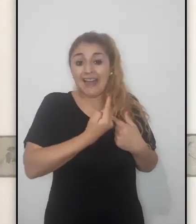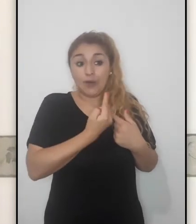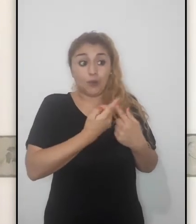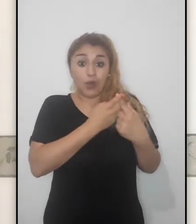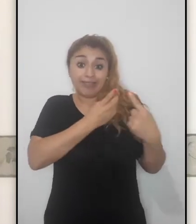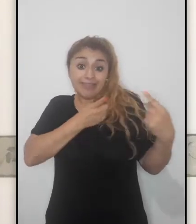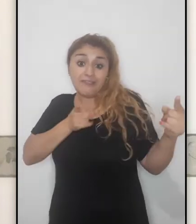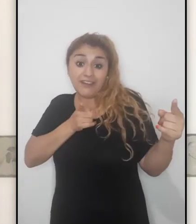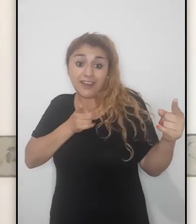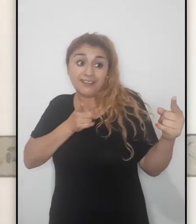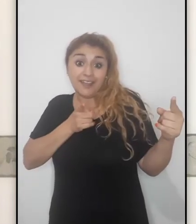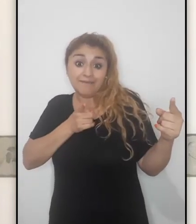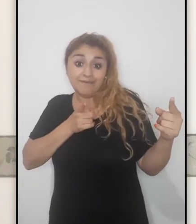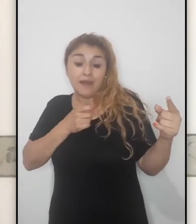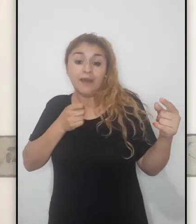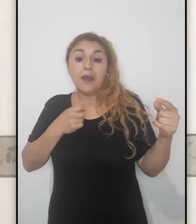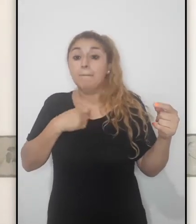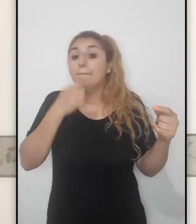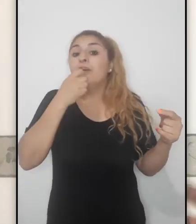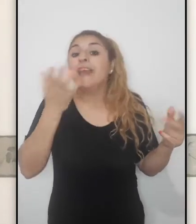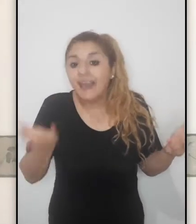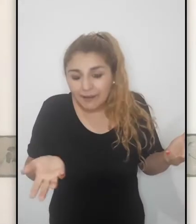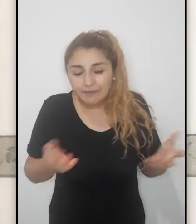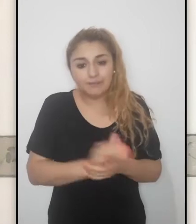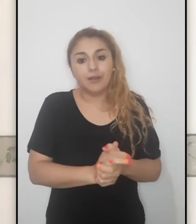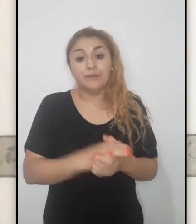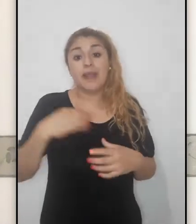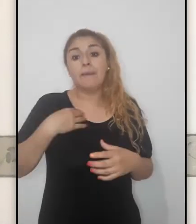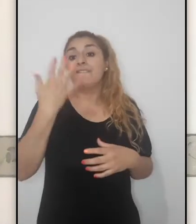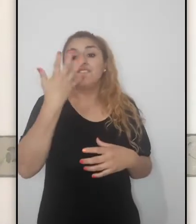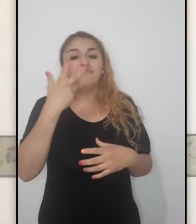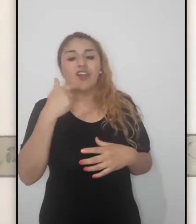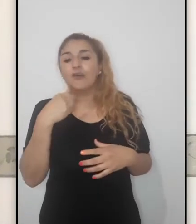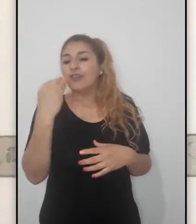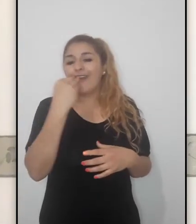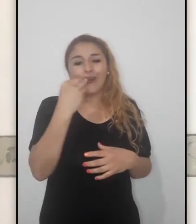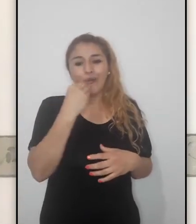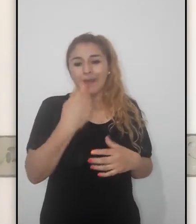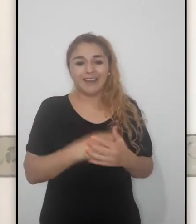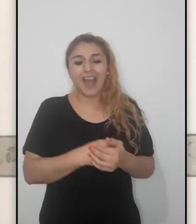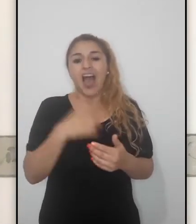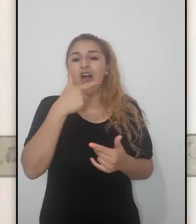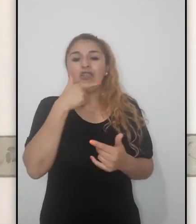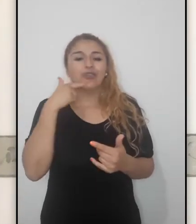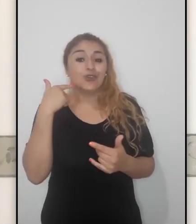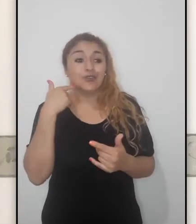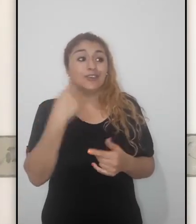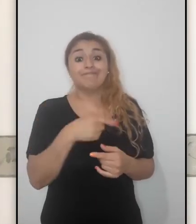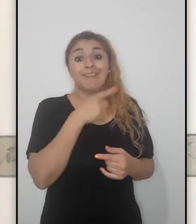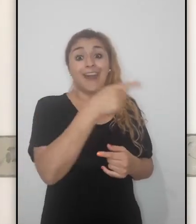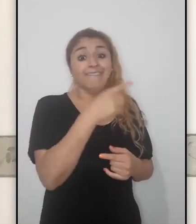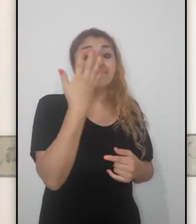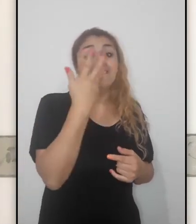hay diferencias por ejemplo en el gusto por la comida gusto por la comida nos diferencia